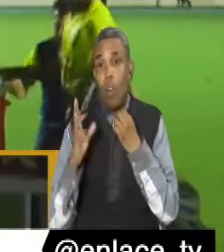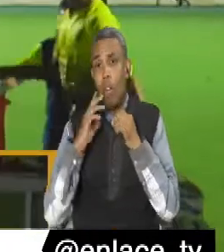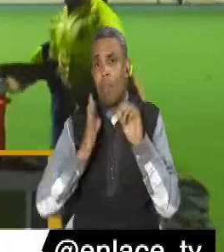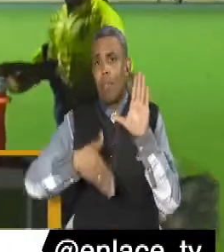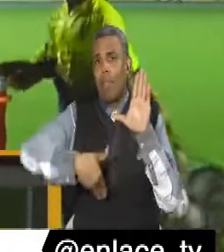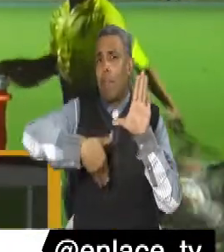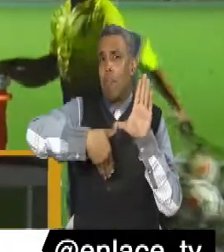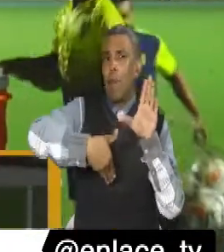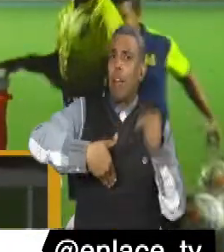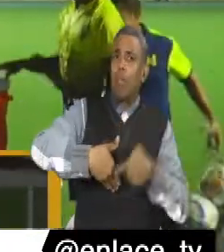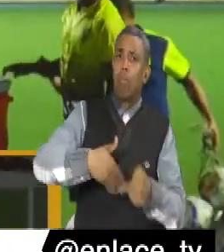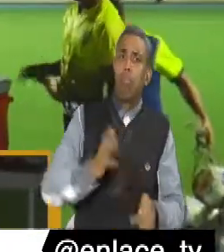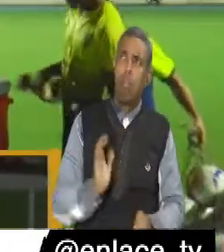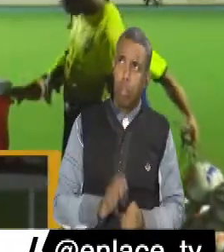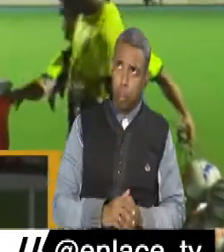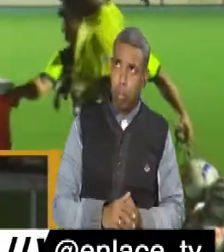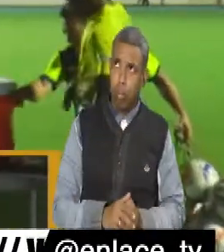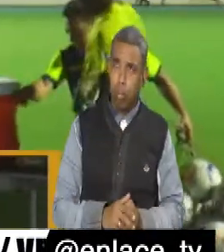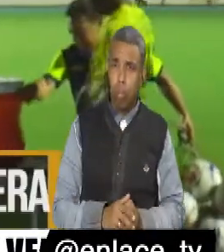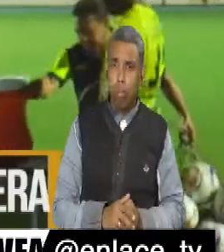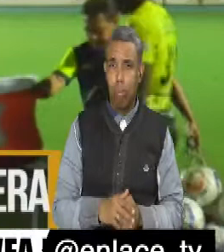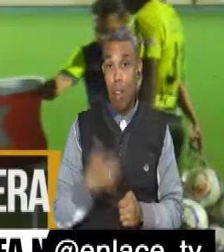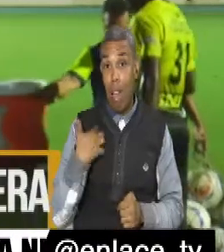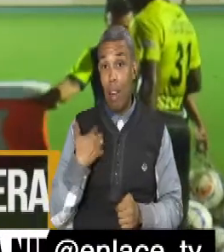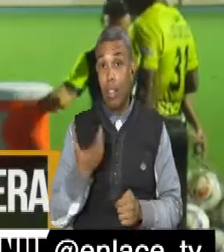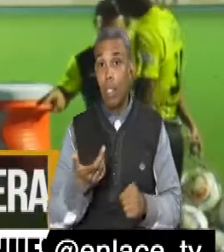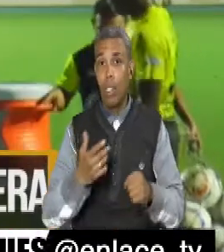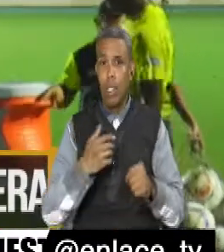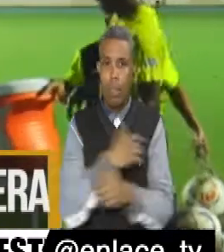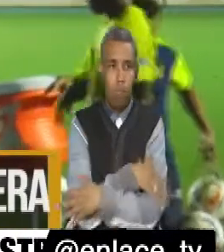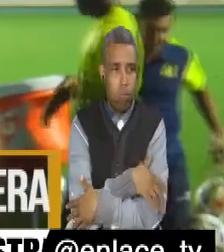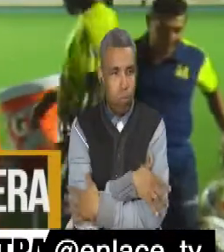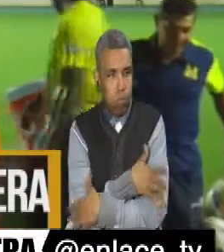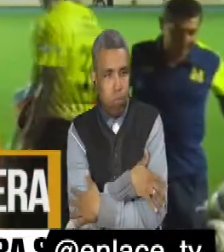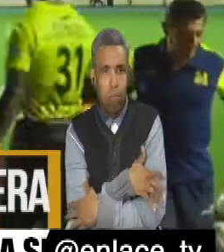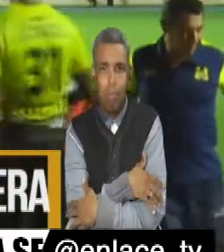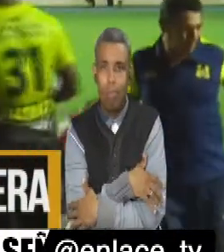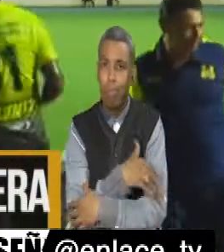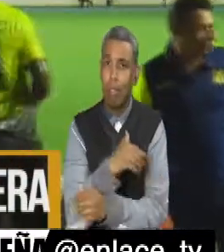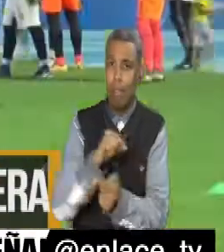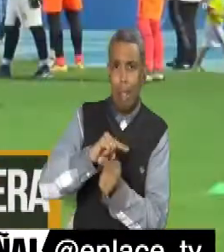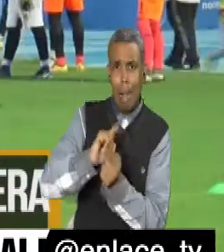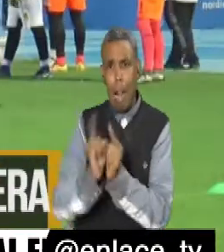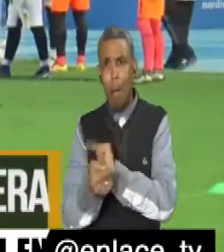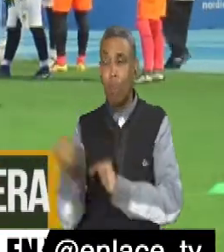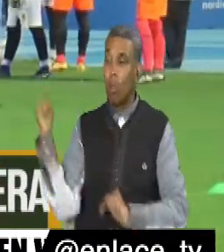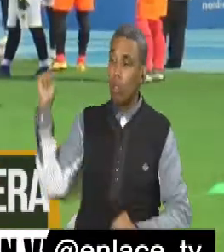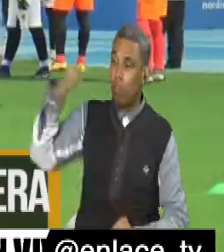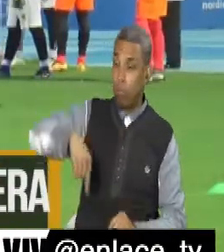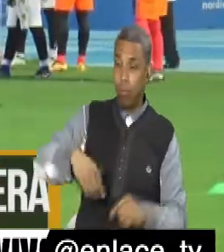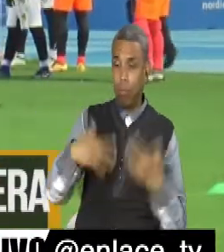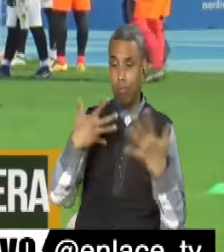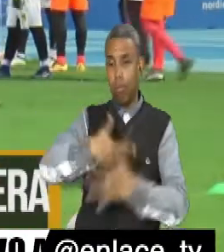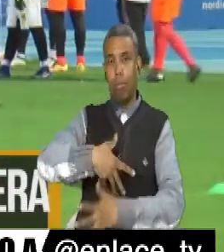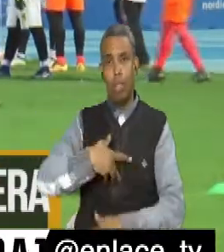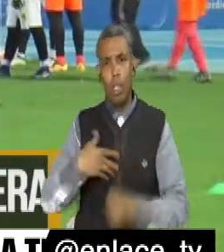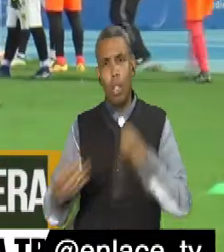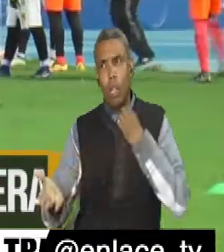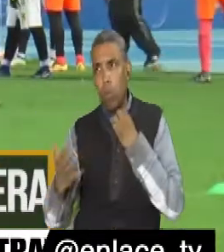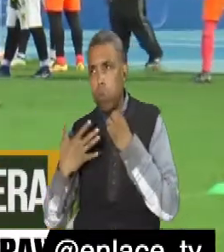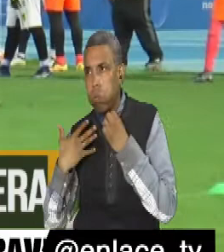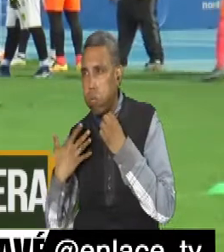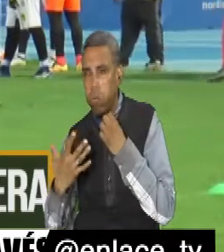no hacen más de 6, 7 grados a esta altura del año, pero tranquilo, hay que aclimatarse, hay que acostumbrarse para lo que viene. La verdad me recibieron